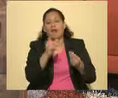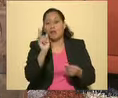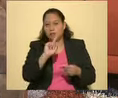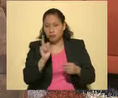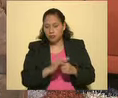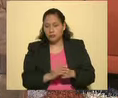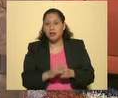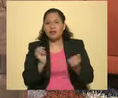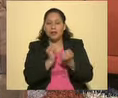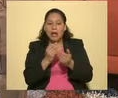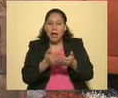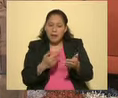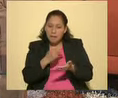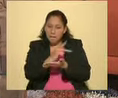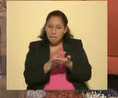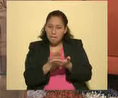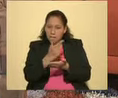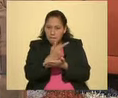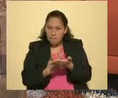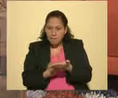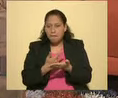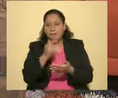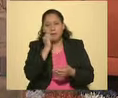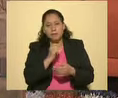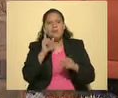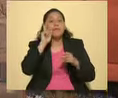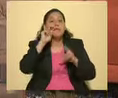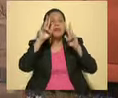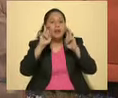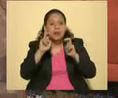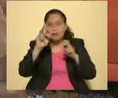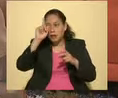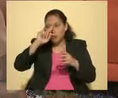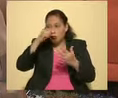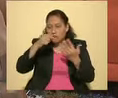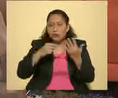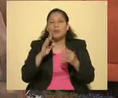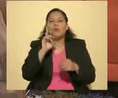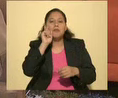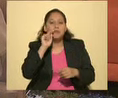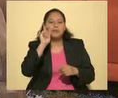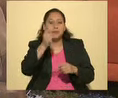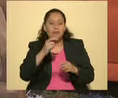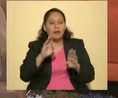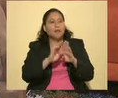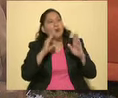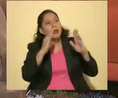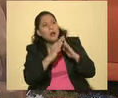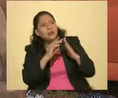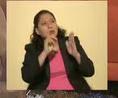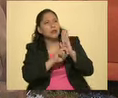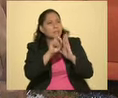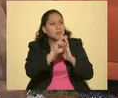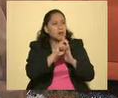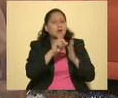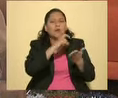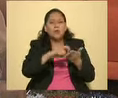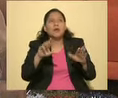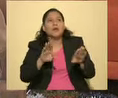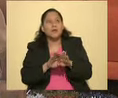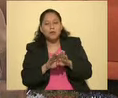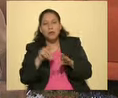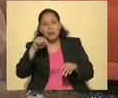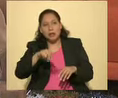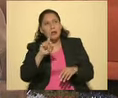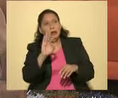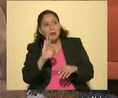planear y un presupuesto. Muchas gracias, como ti, siempre. También. El tema de mañana nos vas a recomendar cómo comprar un departamento o una casa en el